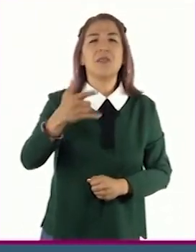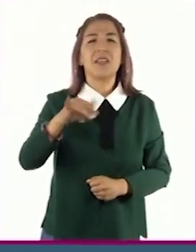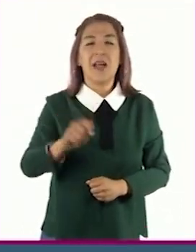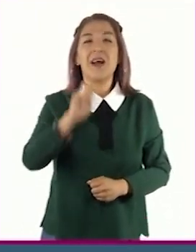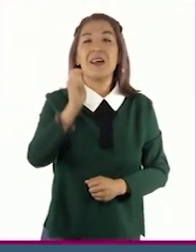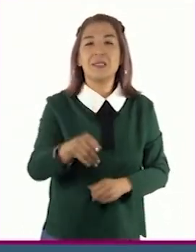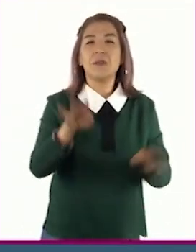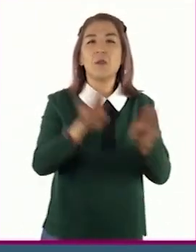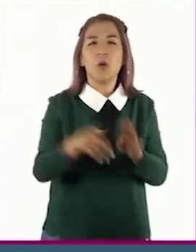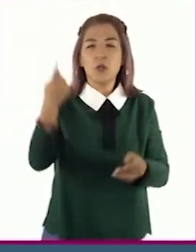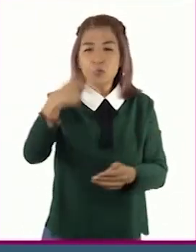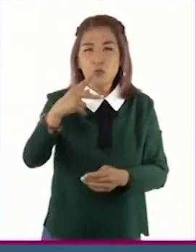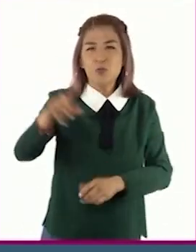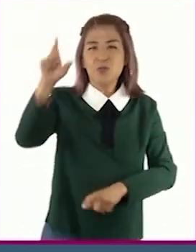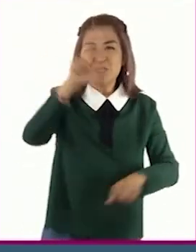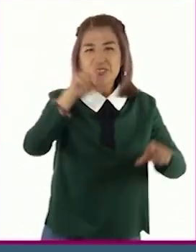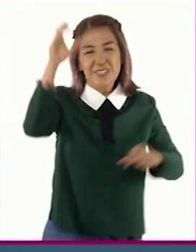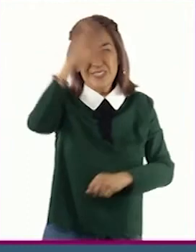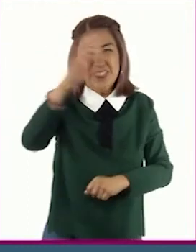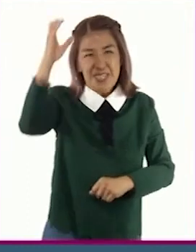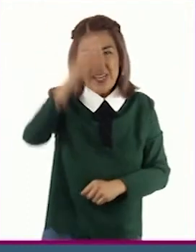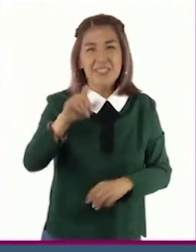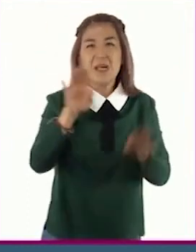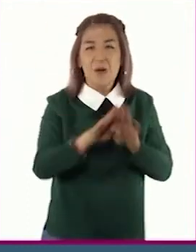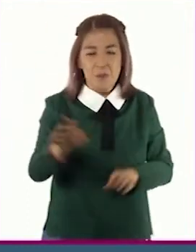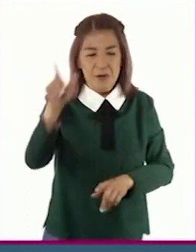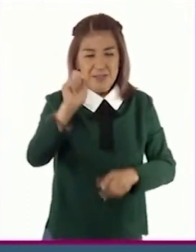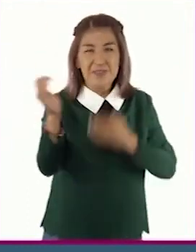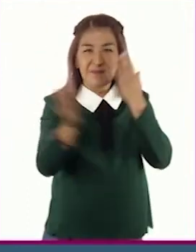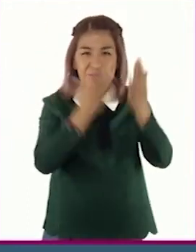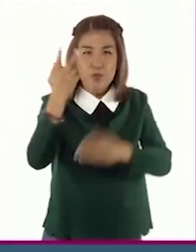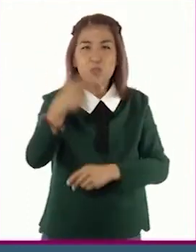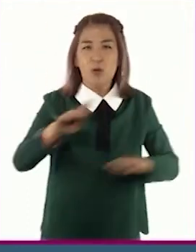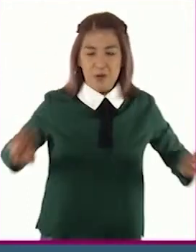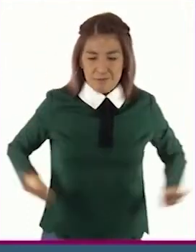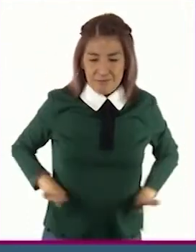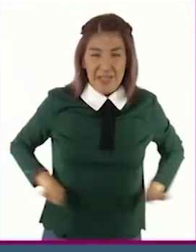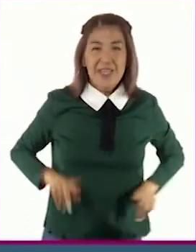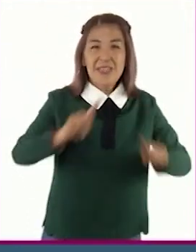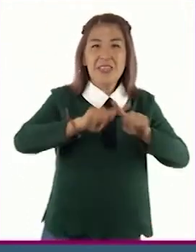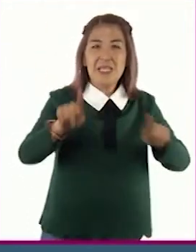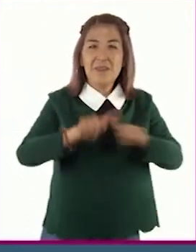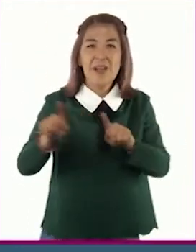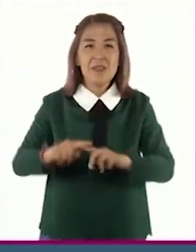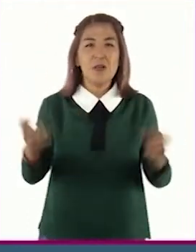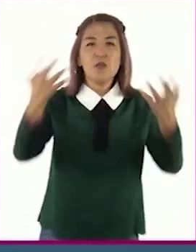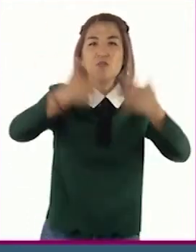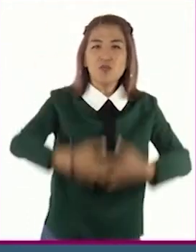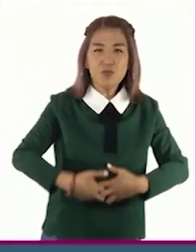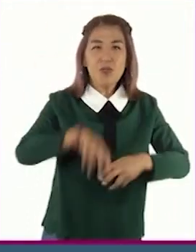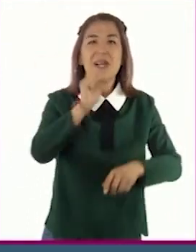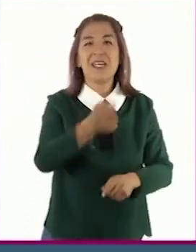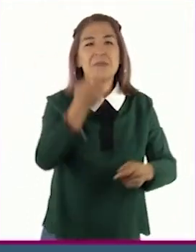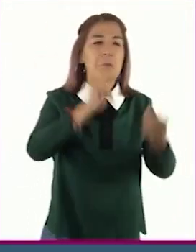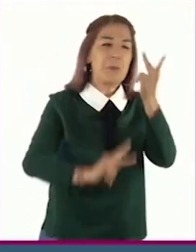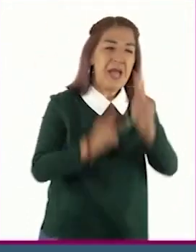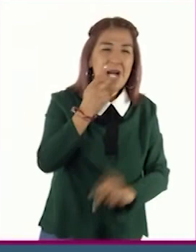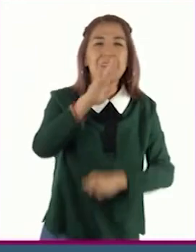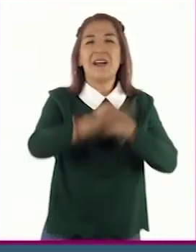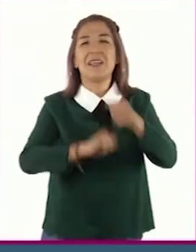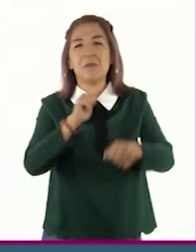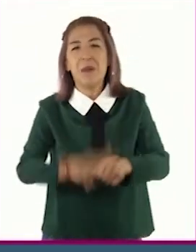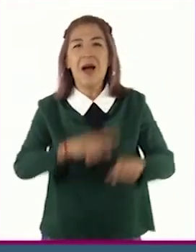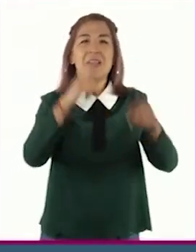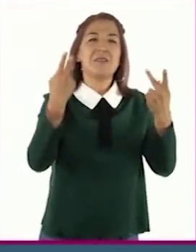se encarga de estudiar el efecto adverso de diferentes compuestos sobre la función de los organismos o sobre sus funciones. ¿Qué tipo